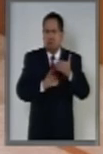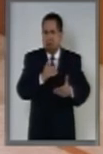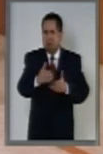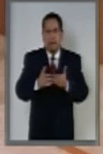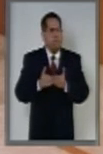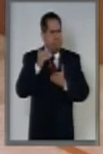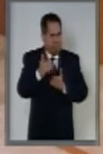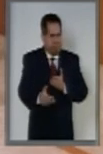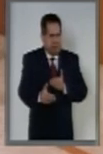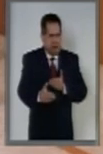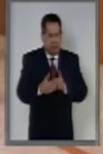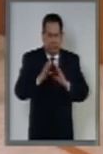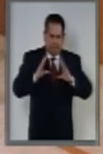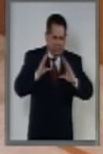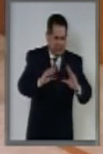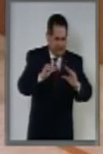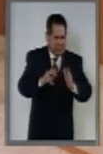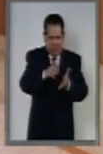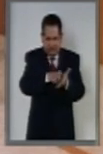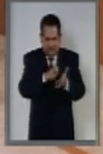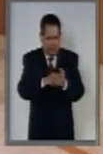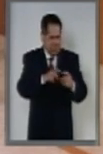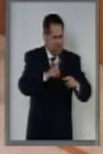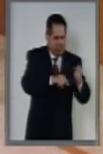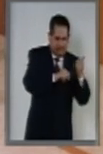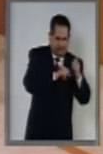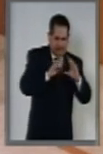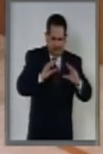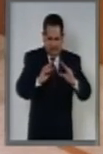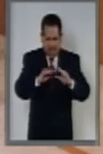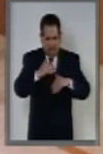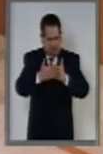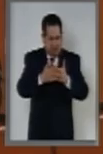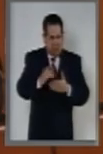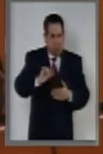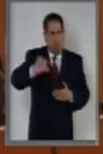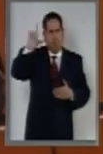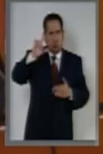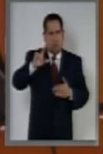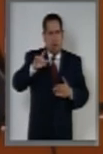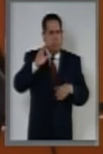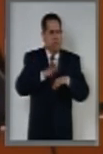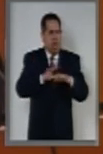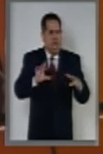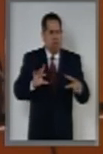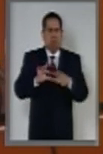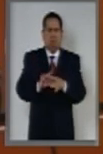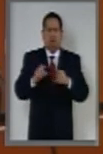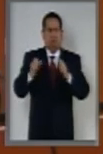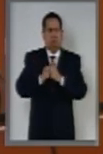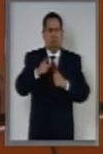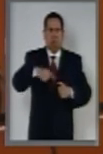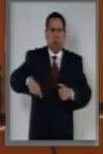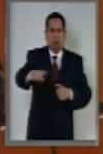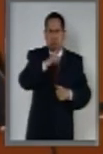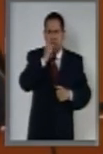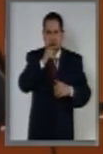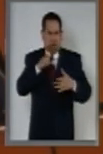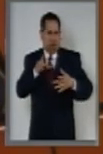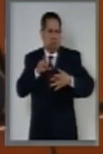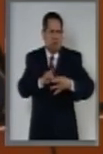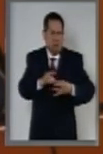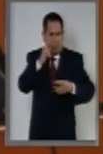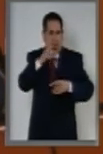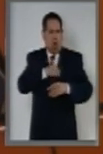sanear, capacitar, profesionalizar y acercar a la sociedad, a los cuerpos policíacos, para